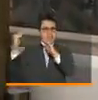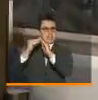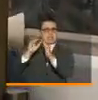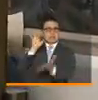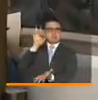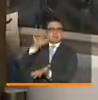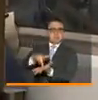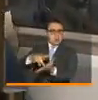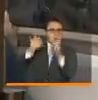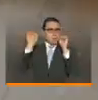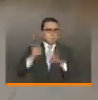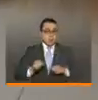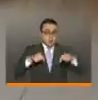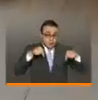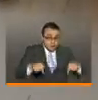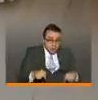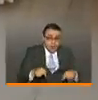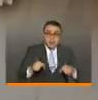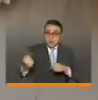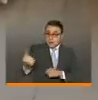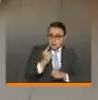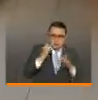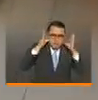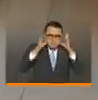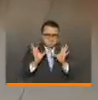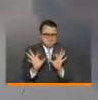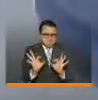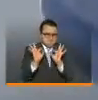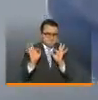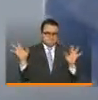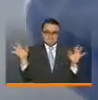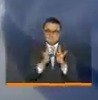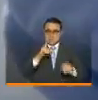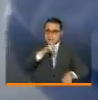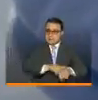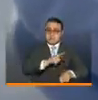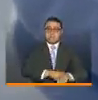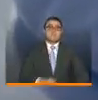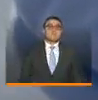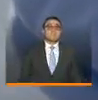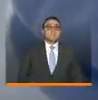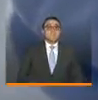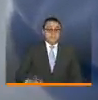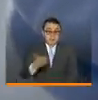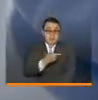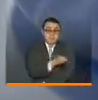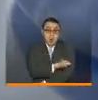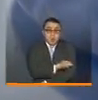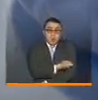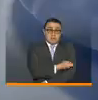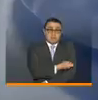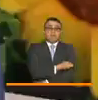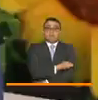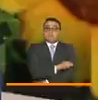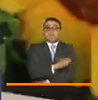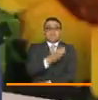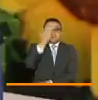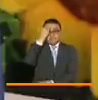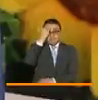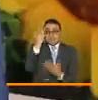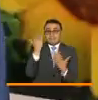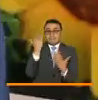se brinde una atención óptima y oportuna al paciente. Sabemos que la vacuna es en estos momentos la única forma